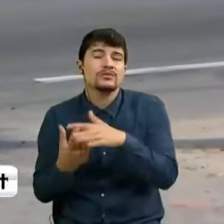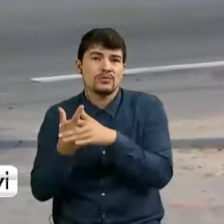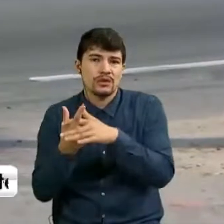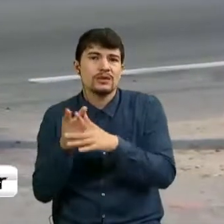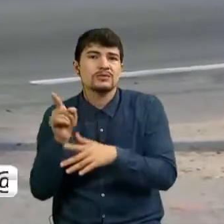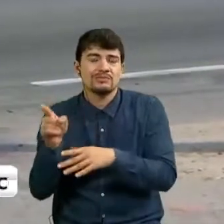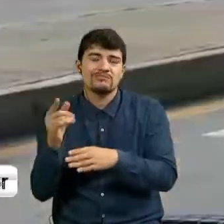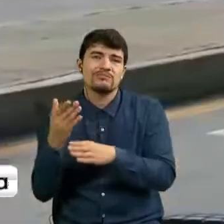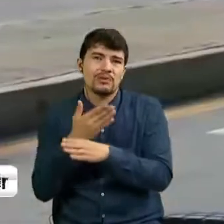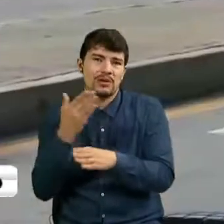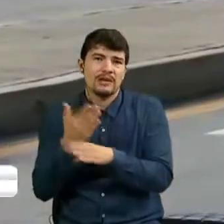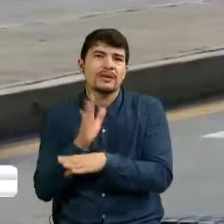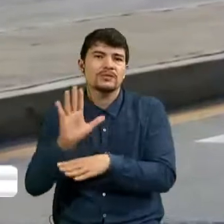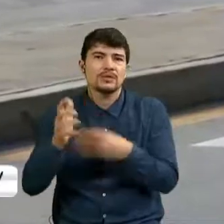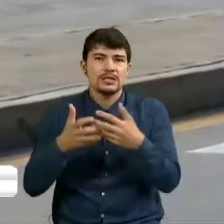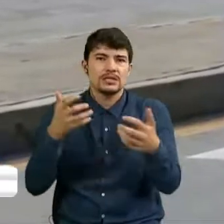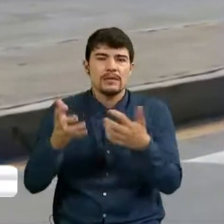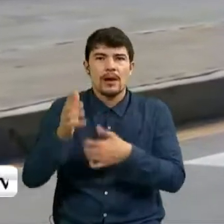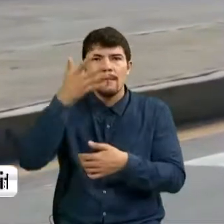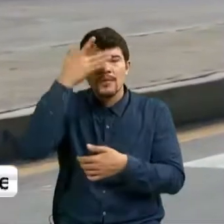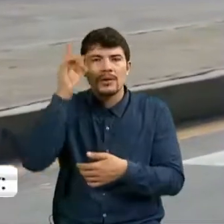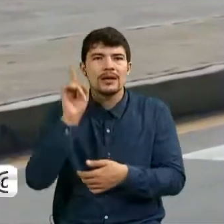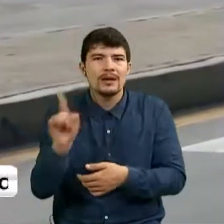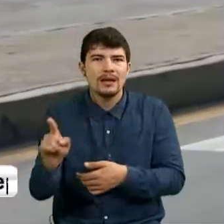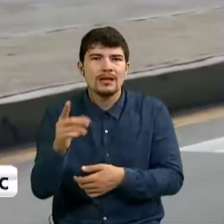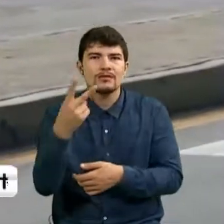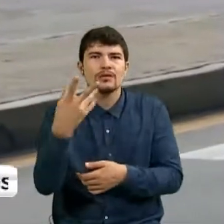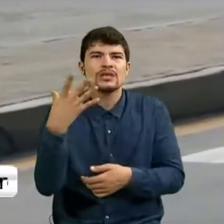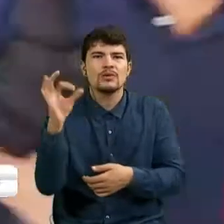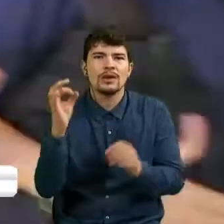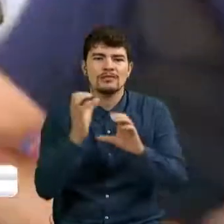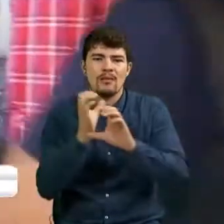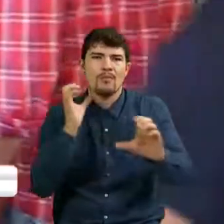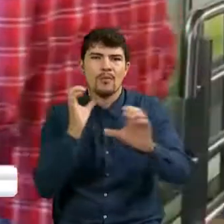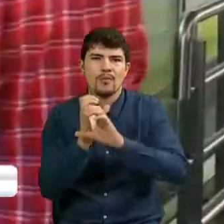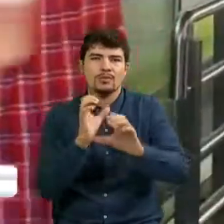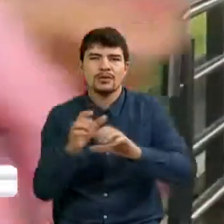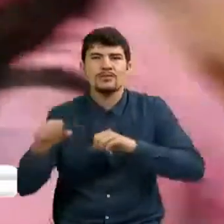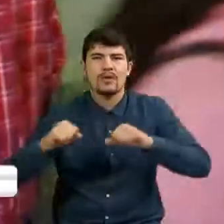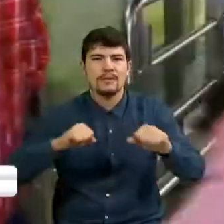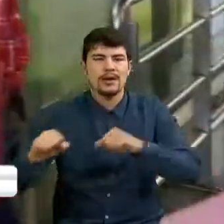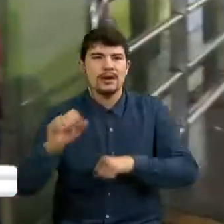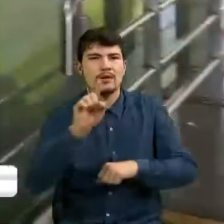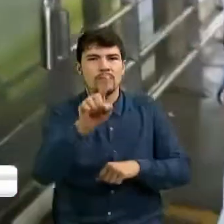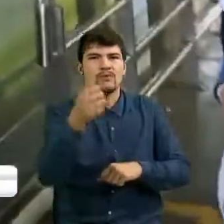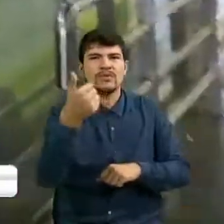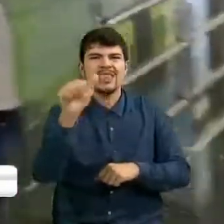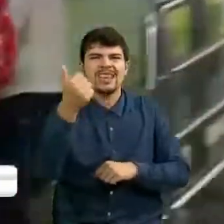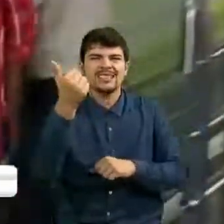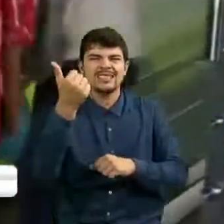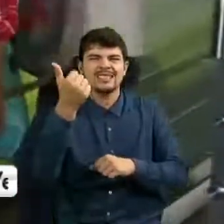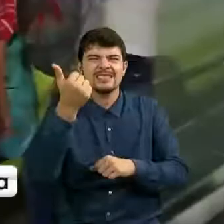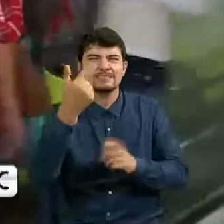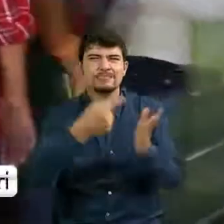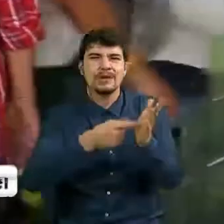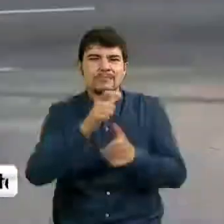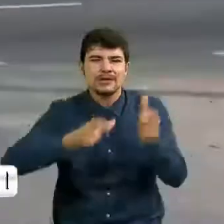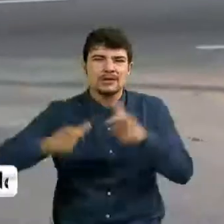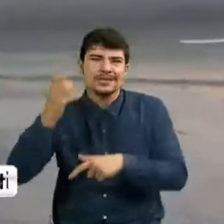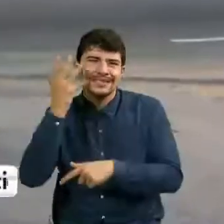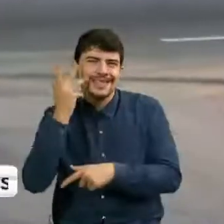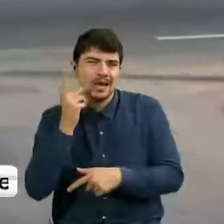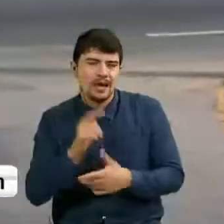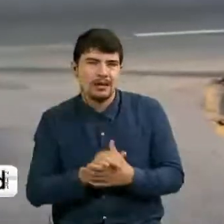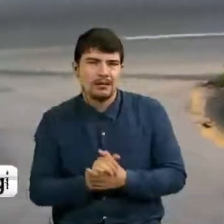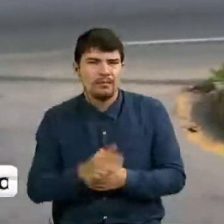principal enfermedad del sistema, porque solo cuenta con 250 buses y moviliza 110 mil usuarios diariamente. ¿Por